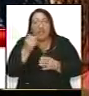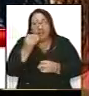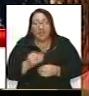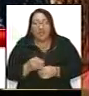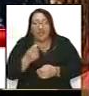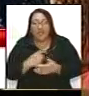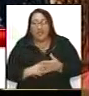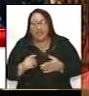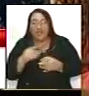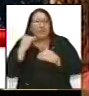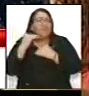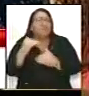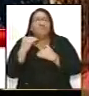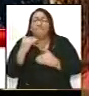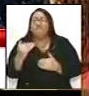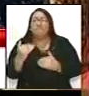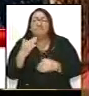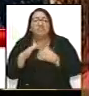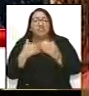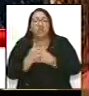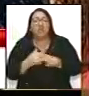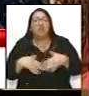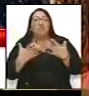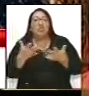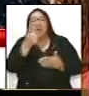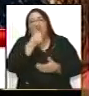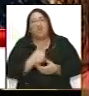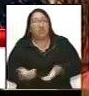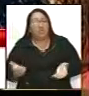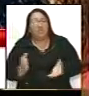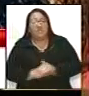el límite de lo que se puede tolerar.